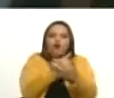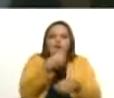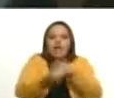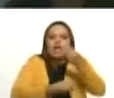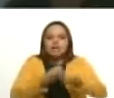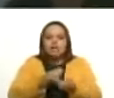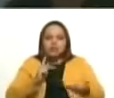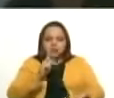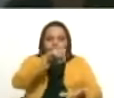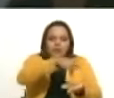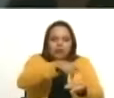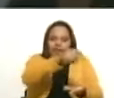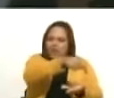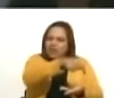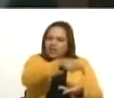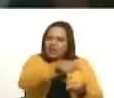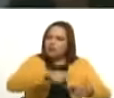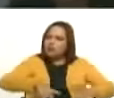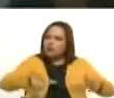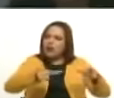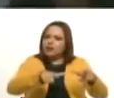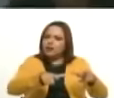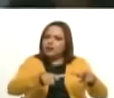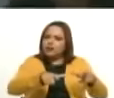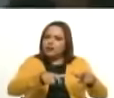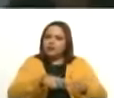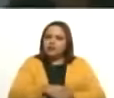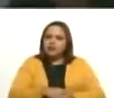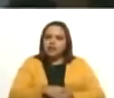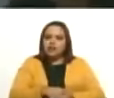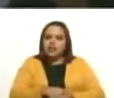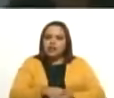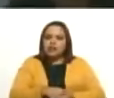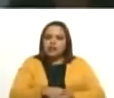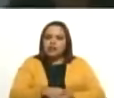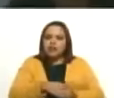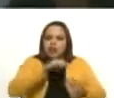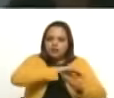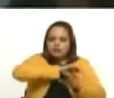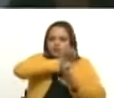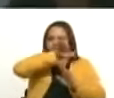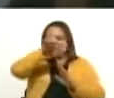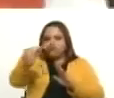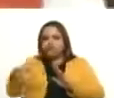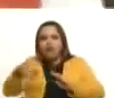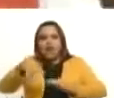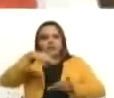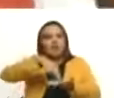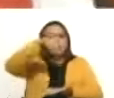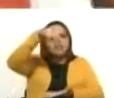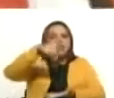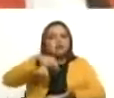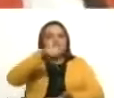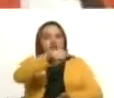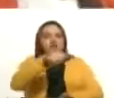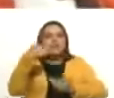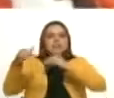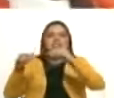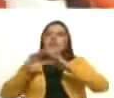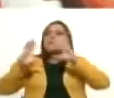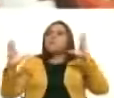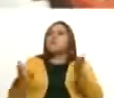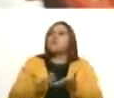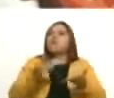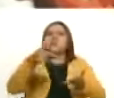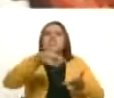se presentaron allá en el distribuidor Altamira, y desde allá le mandaron un mensaje al mundo, tomada